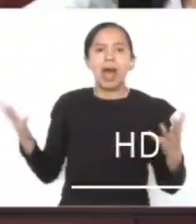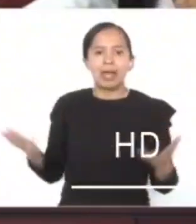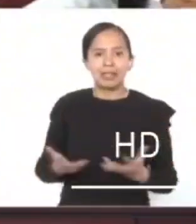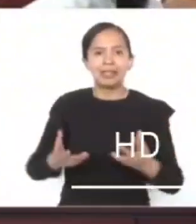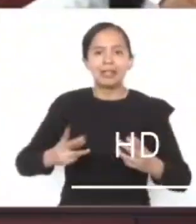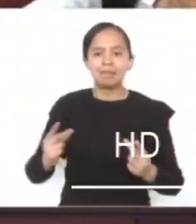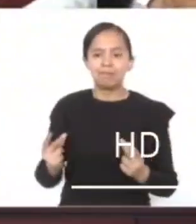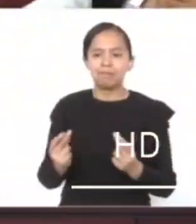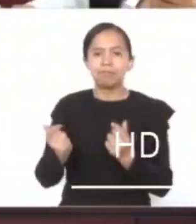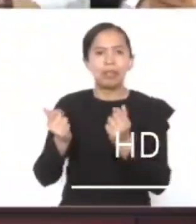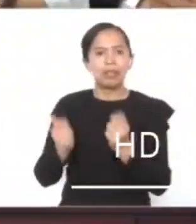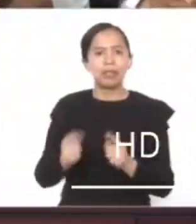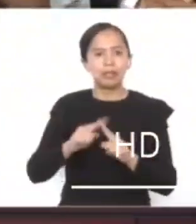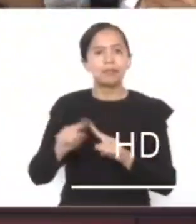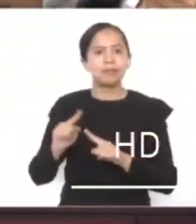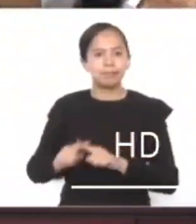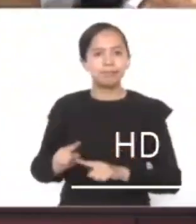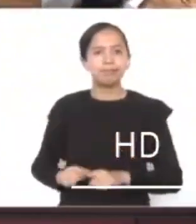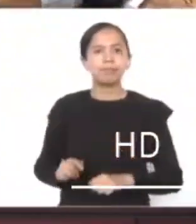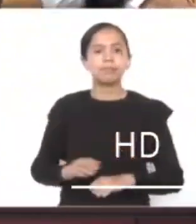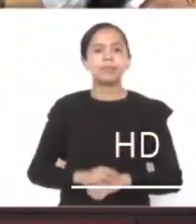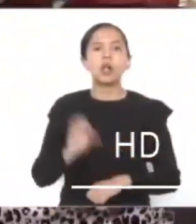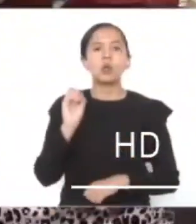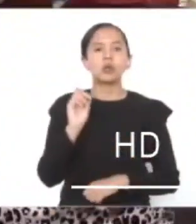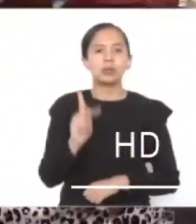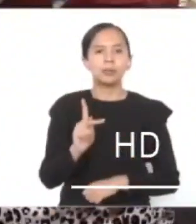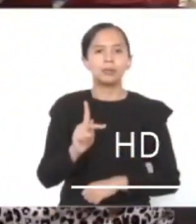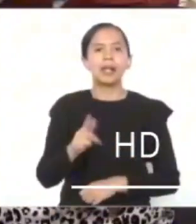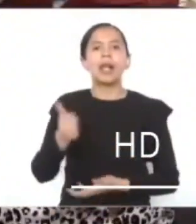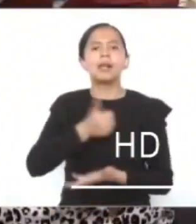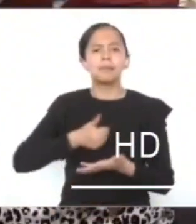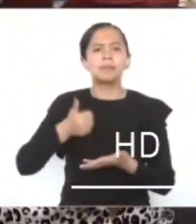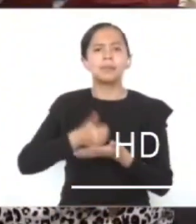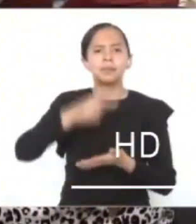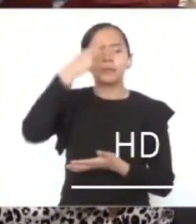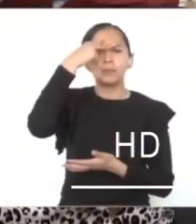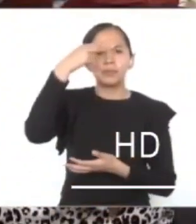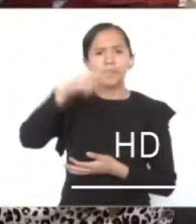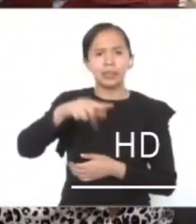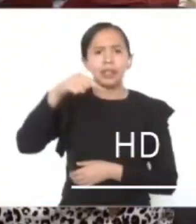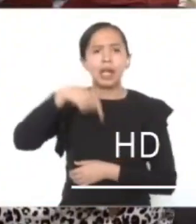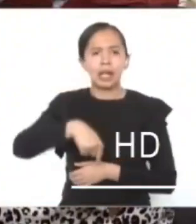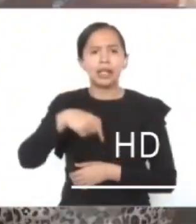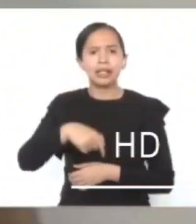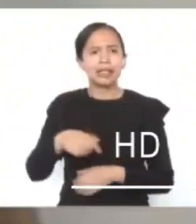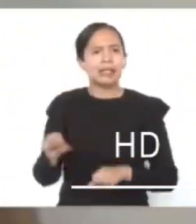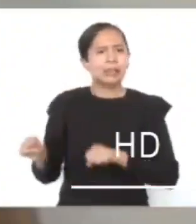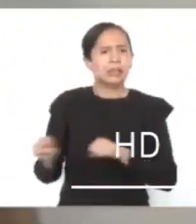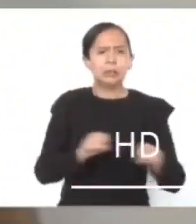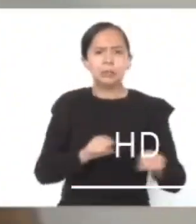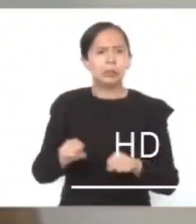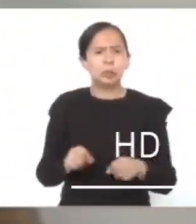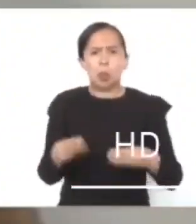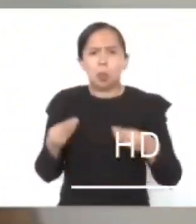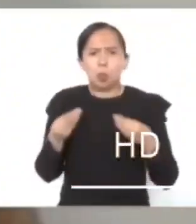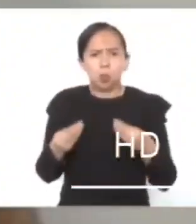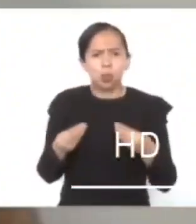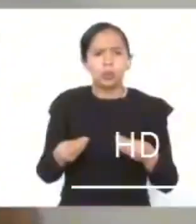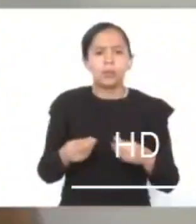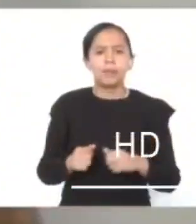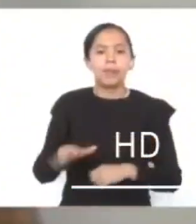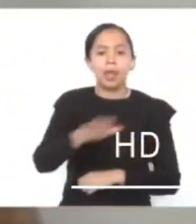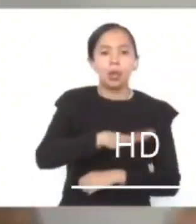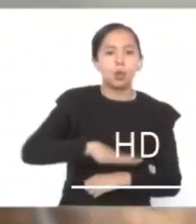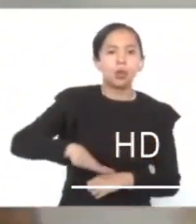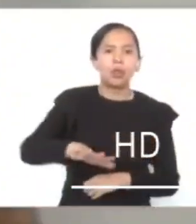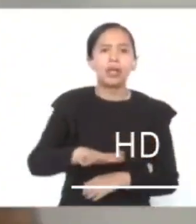el caso de que pudiéramos tener colapsos. Ok, la Ciudad de México es una zona altamente sísmica. ¿Se puede hablar de una zona cero y